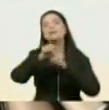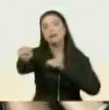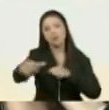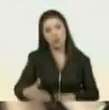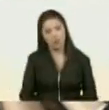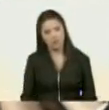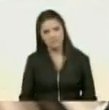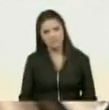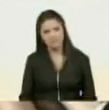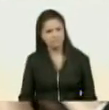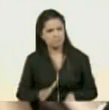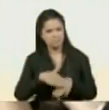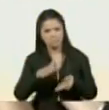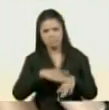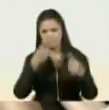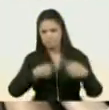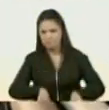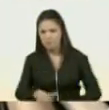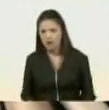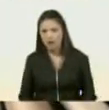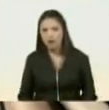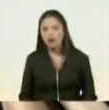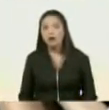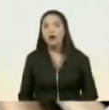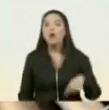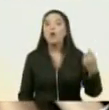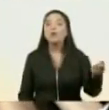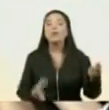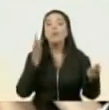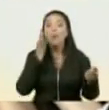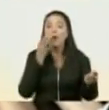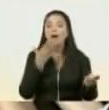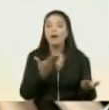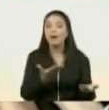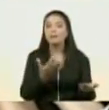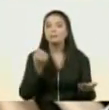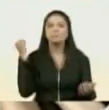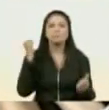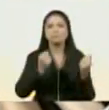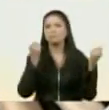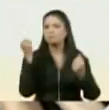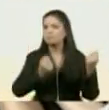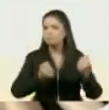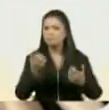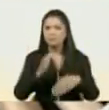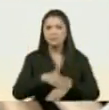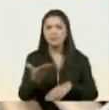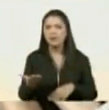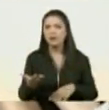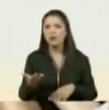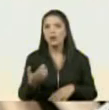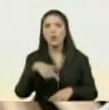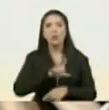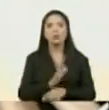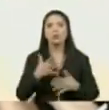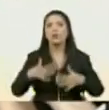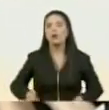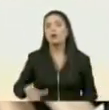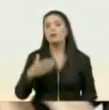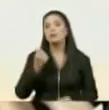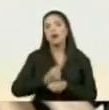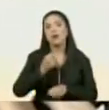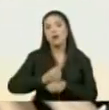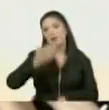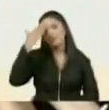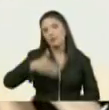acuerdo con que Dani Subero haya sido linchado por haber cometido el delito de ser teniente retirado de